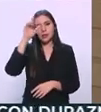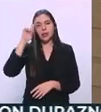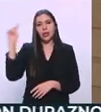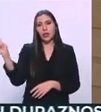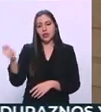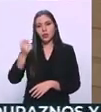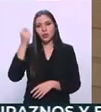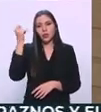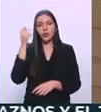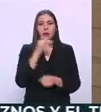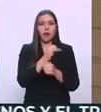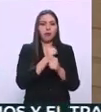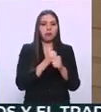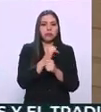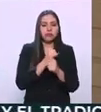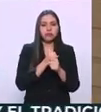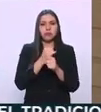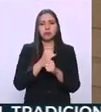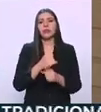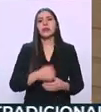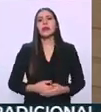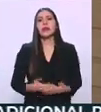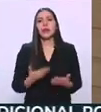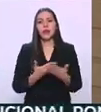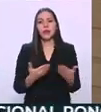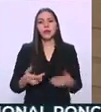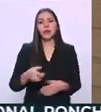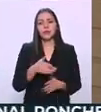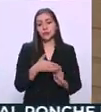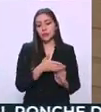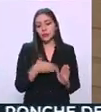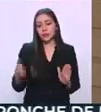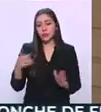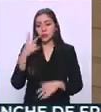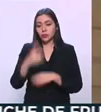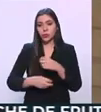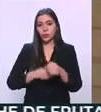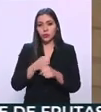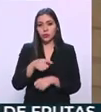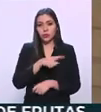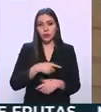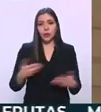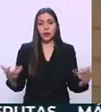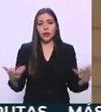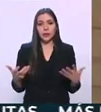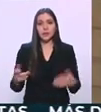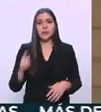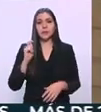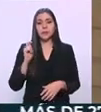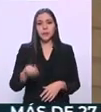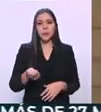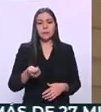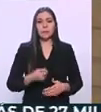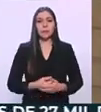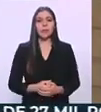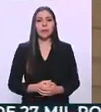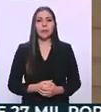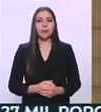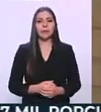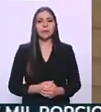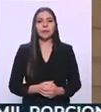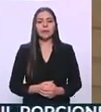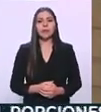y de innovación. Y bueno, una de las cosas que hemos hecho en estos 2 años ha sido justamente poner